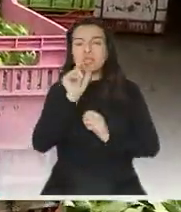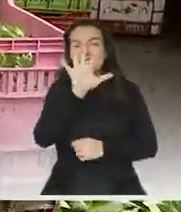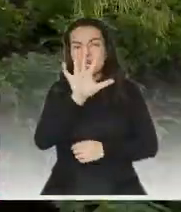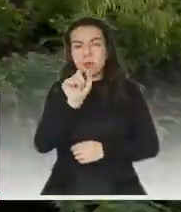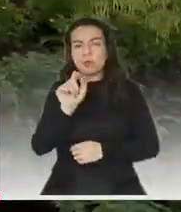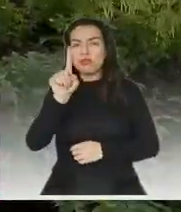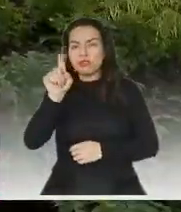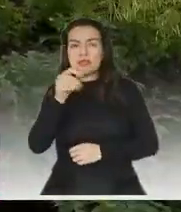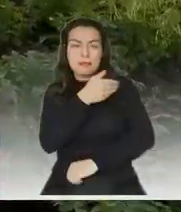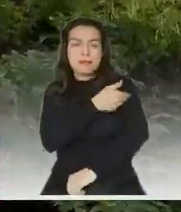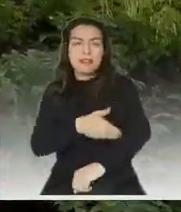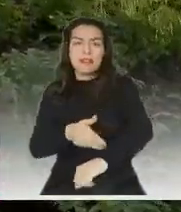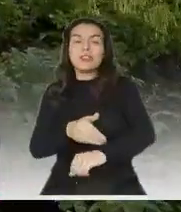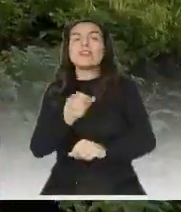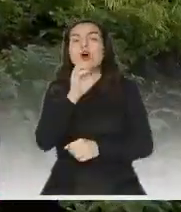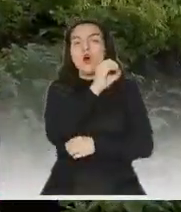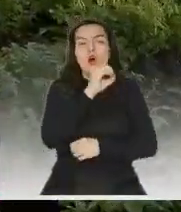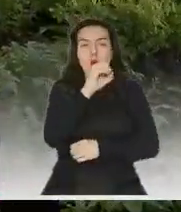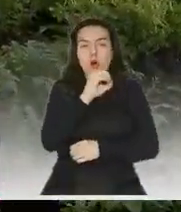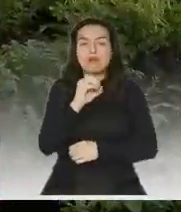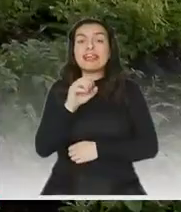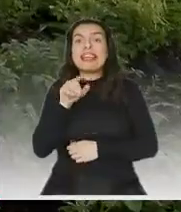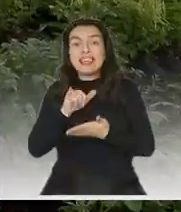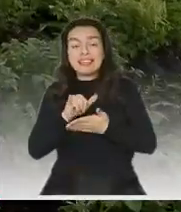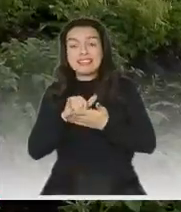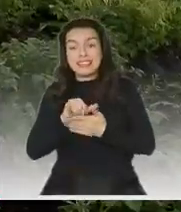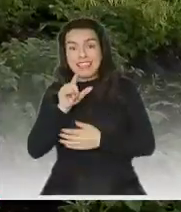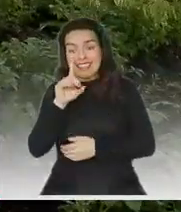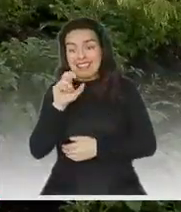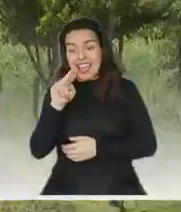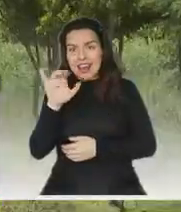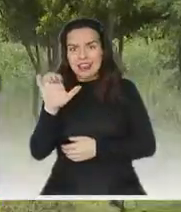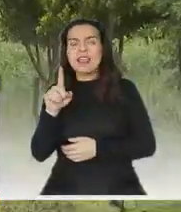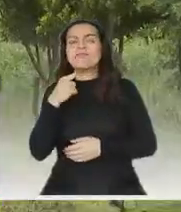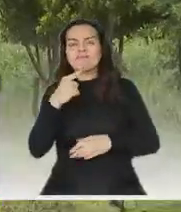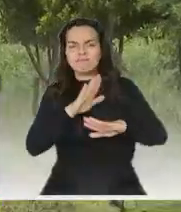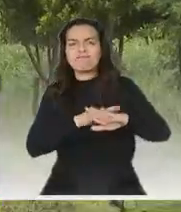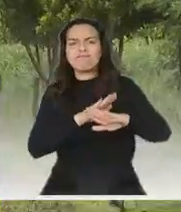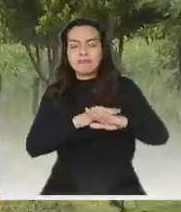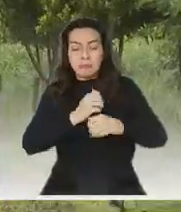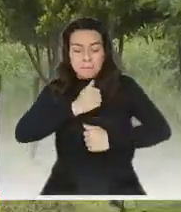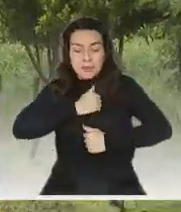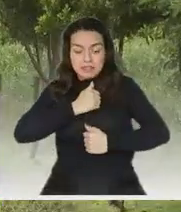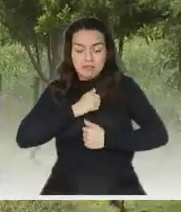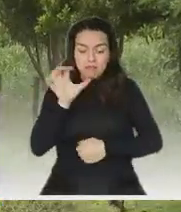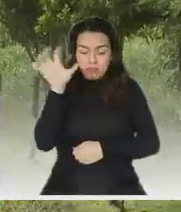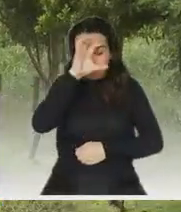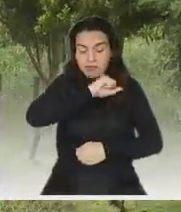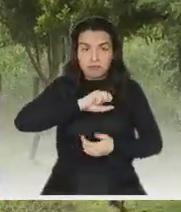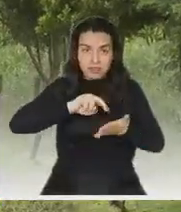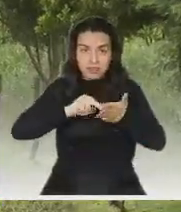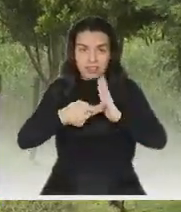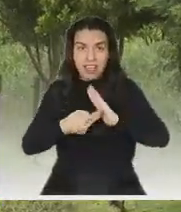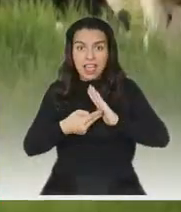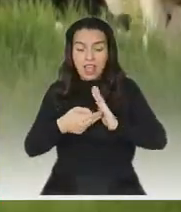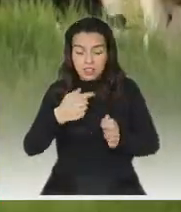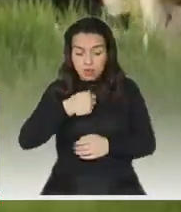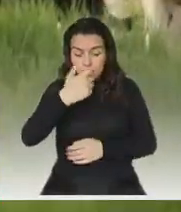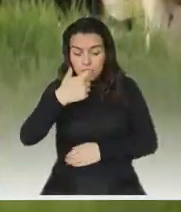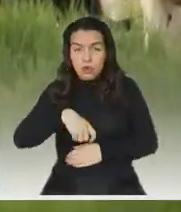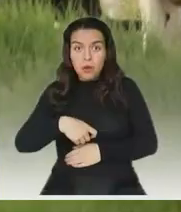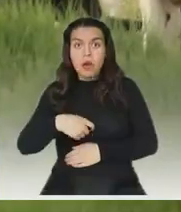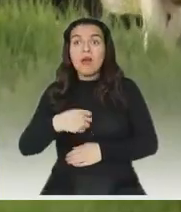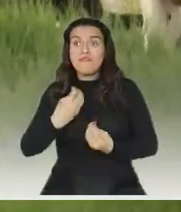mujeres lo que para el dane es una clara señal de que la autoidentificación no depende solamente de que se haya vivido en el